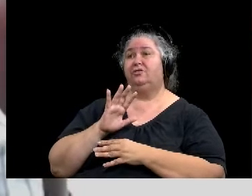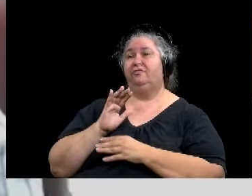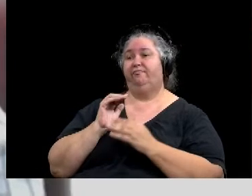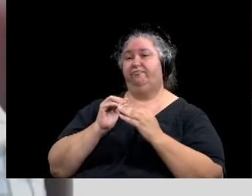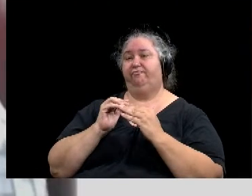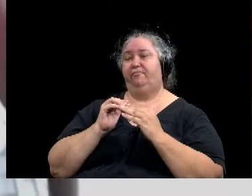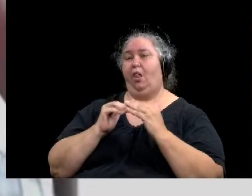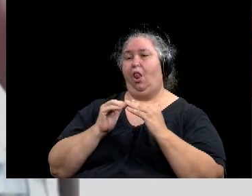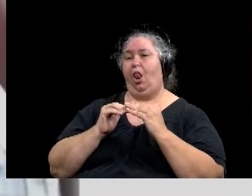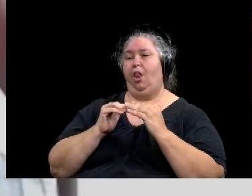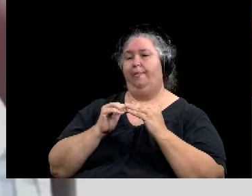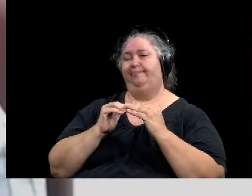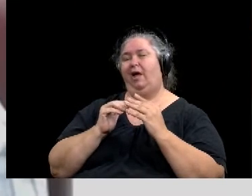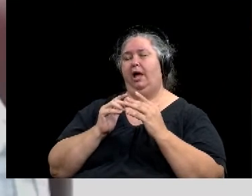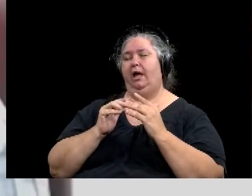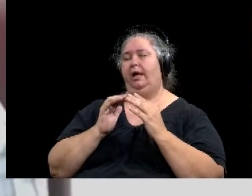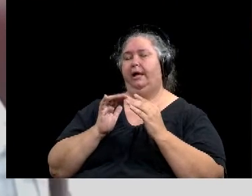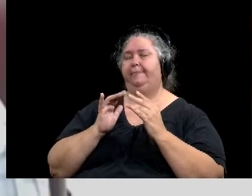50